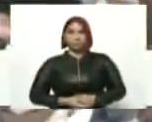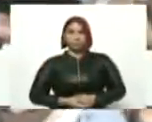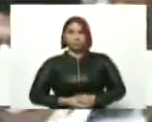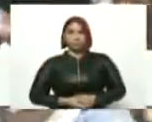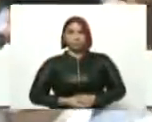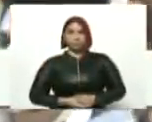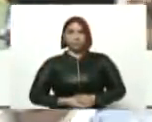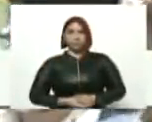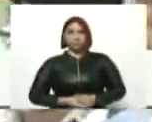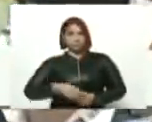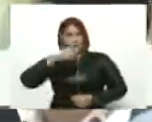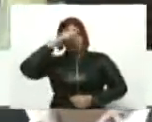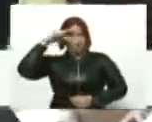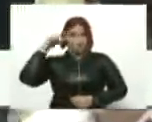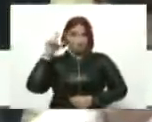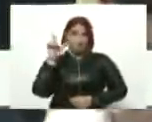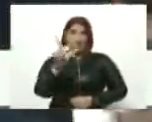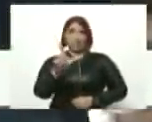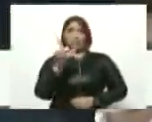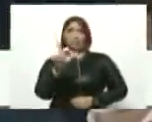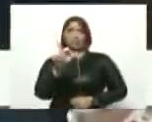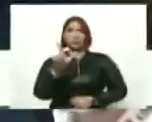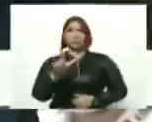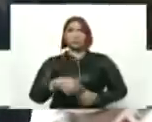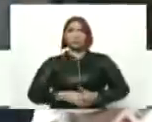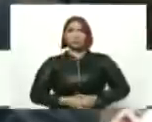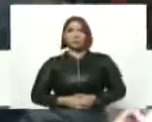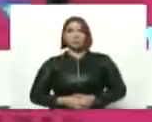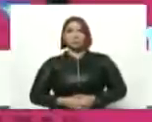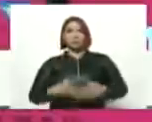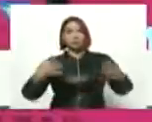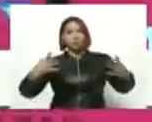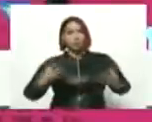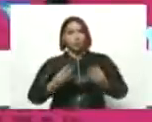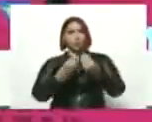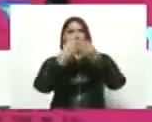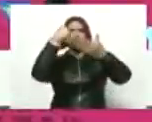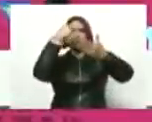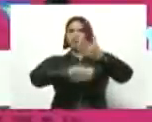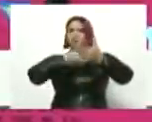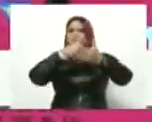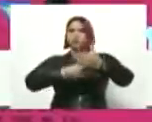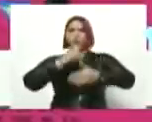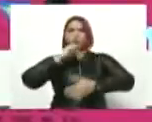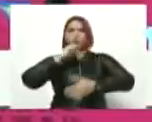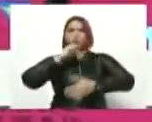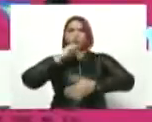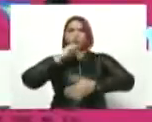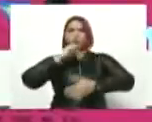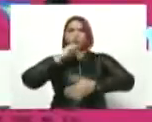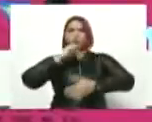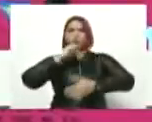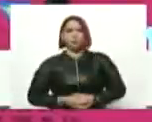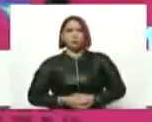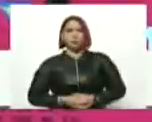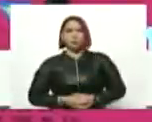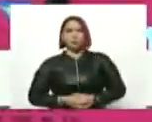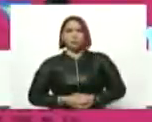El Partido Socialista Unido de Venezuela acompaña la lucha de Rusia contra...